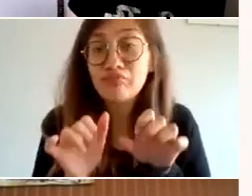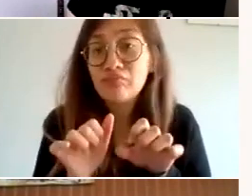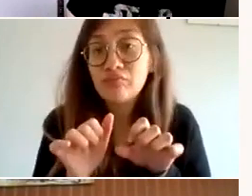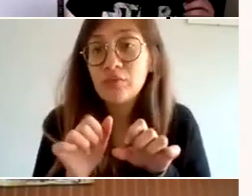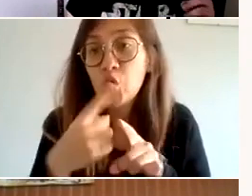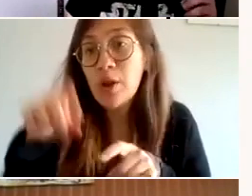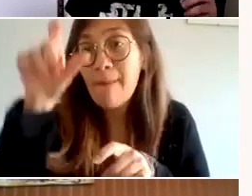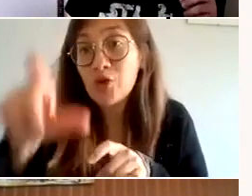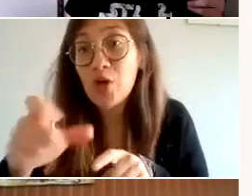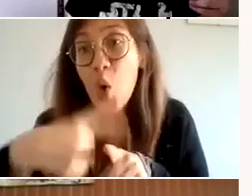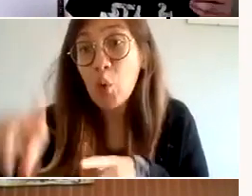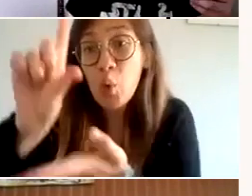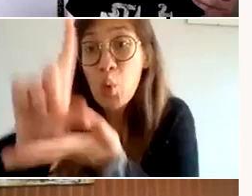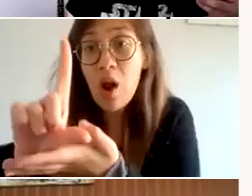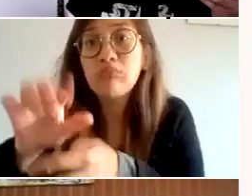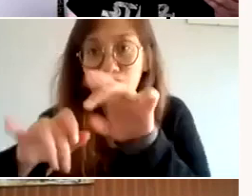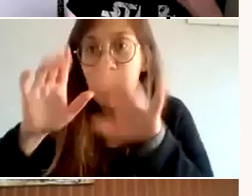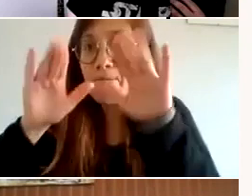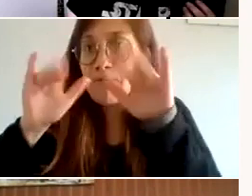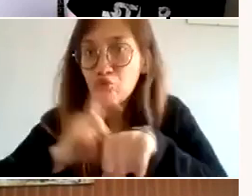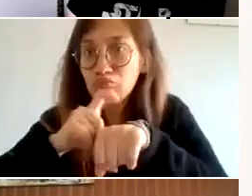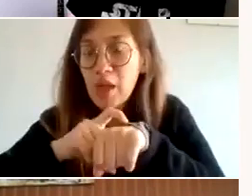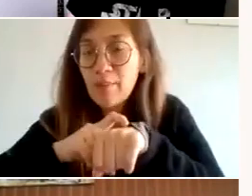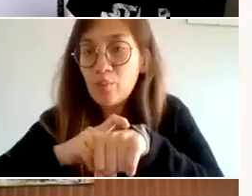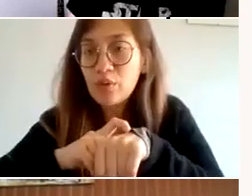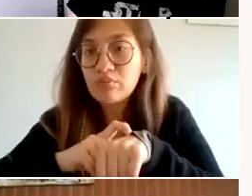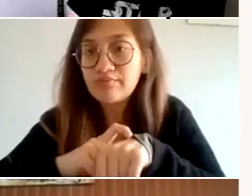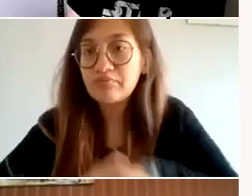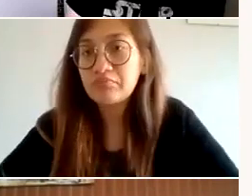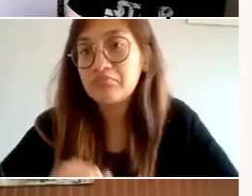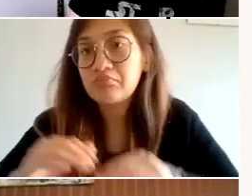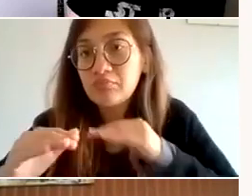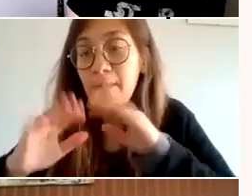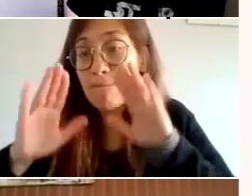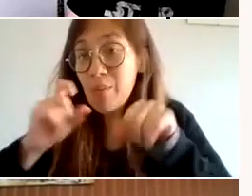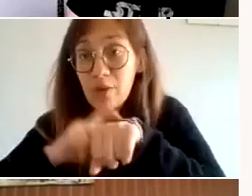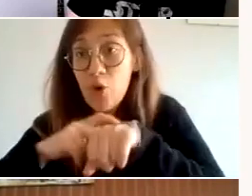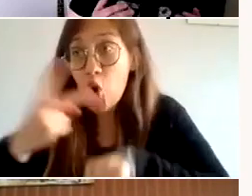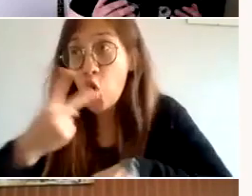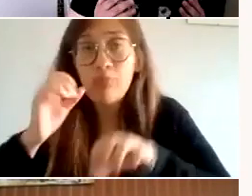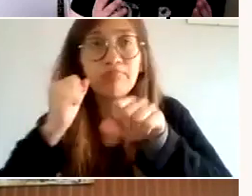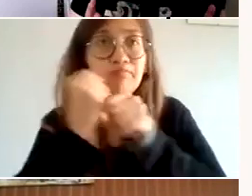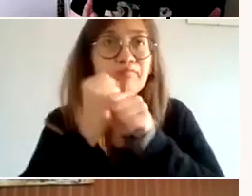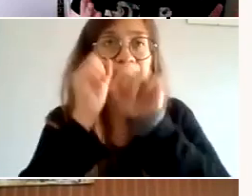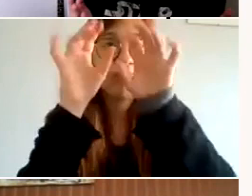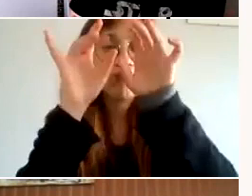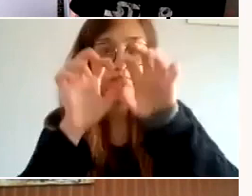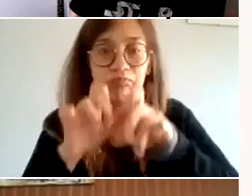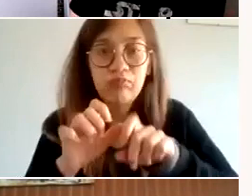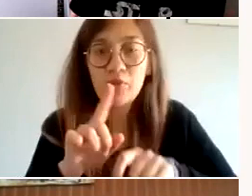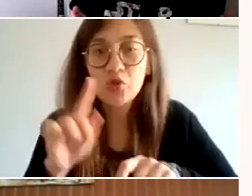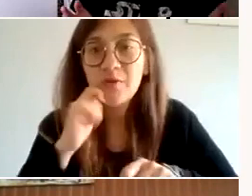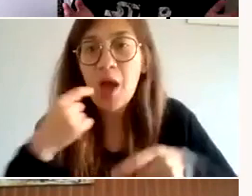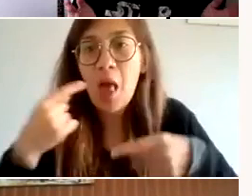otra persona. Y esa otra persona también está viendo lo que tú estás haciendo en el archivo. Por lo tanto, no existe este problema de